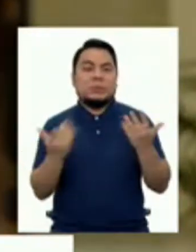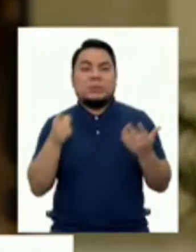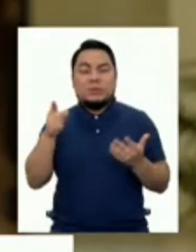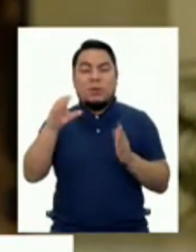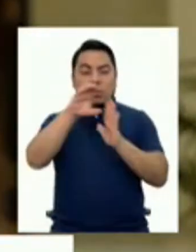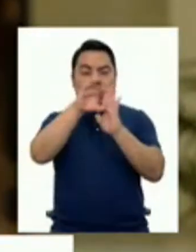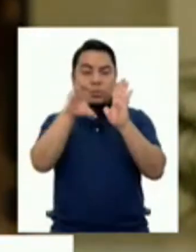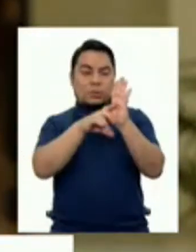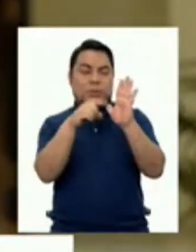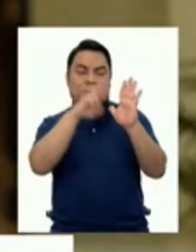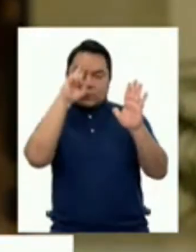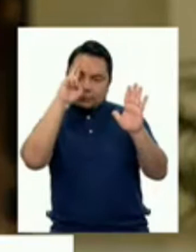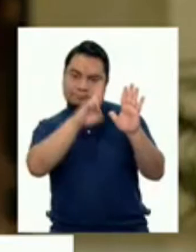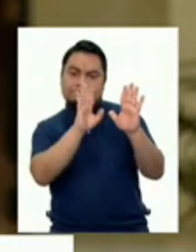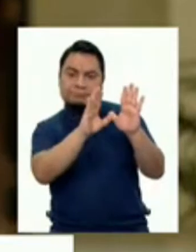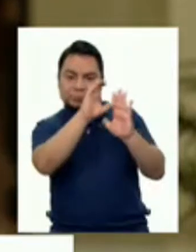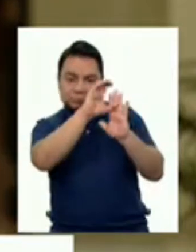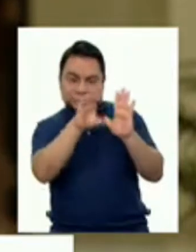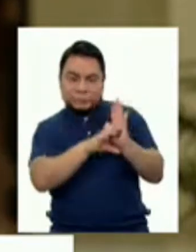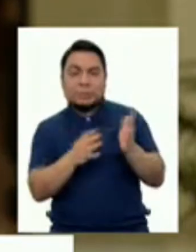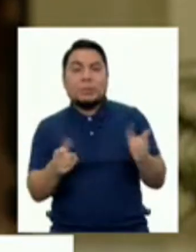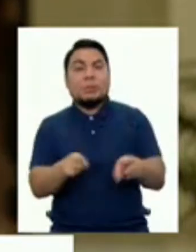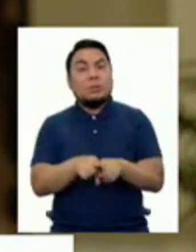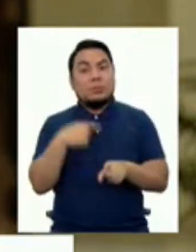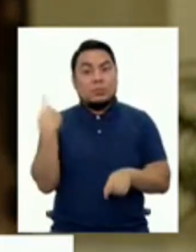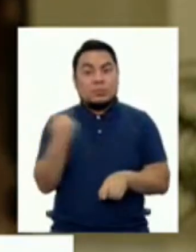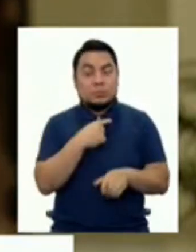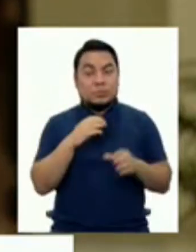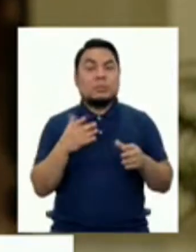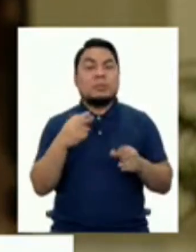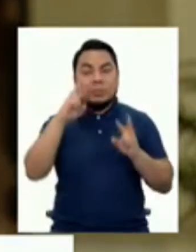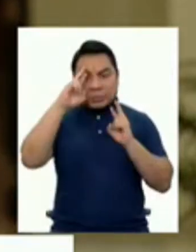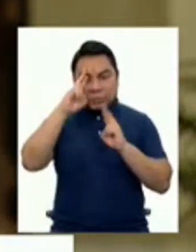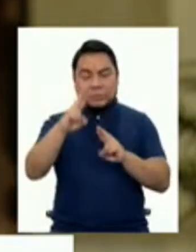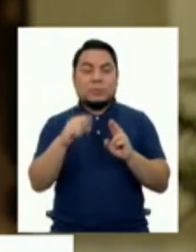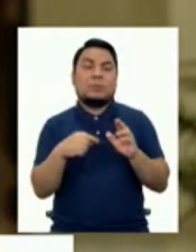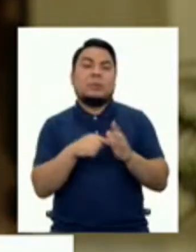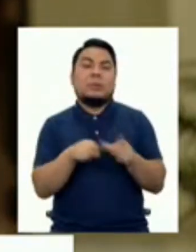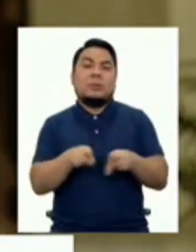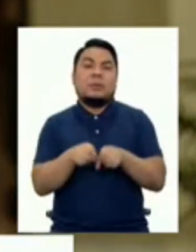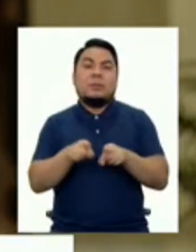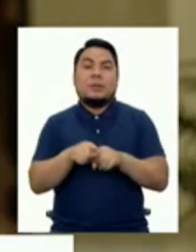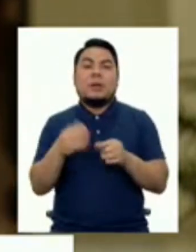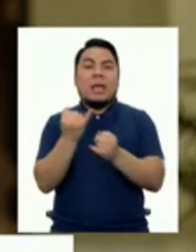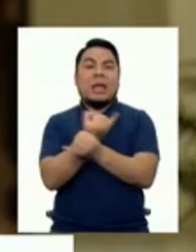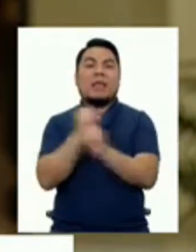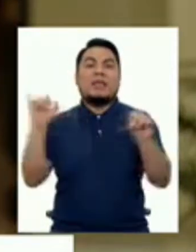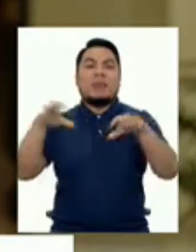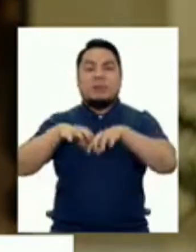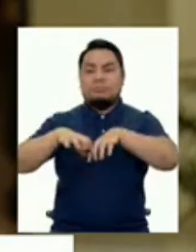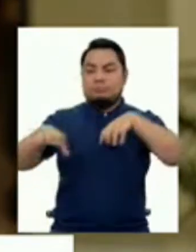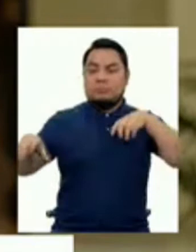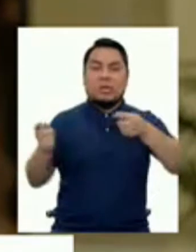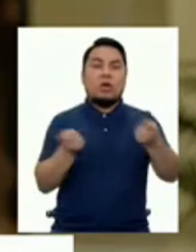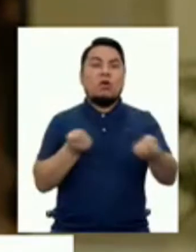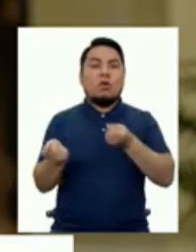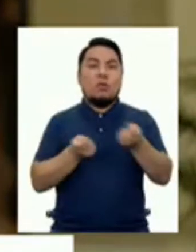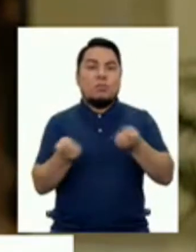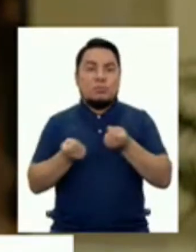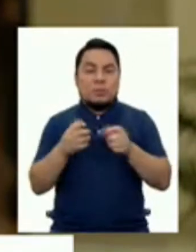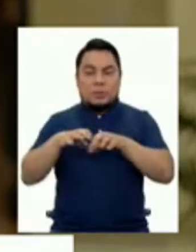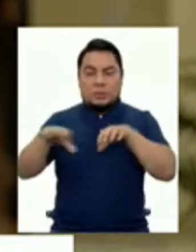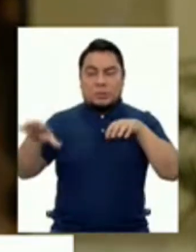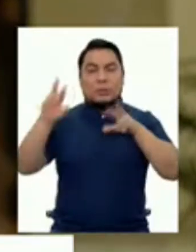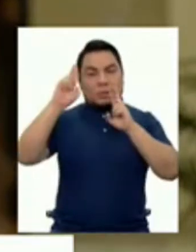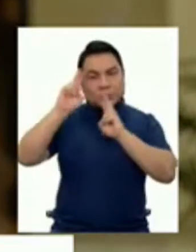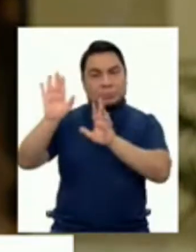la Constitución, somos respetuosos de la separación e independencia de poderes. En ese